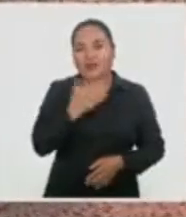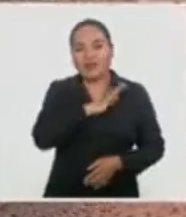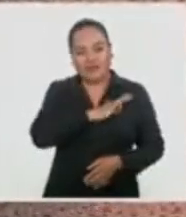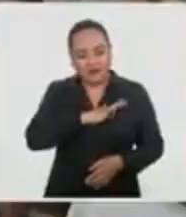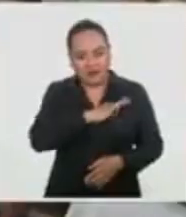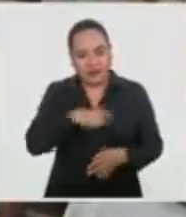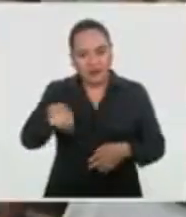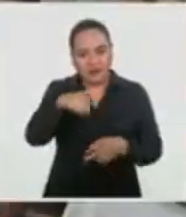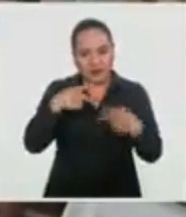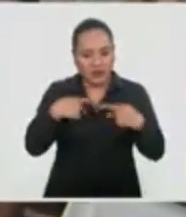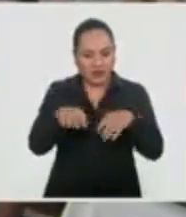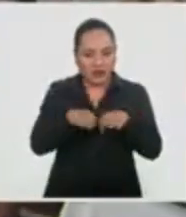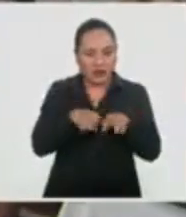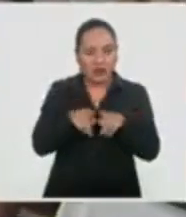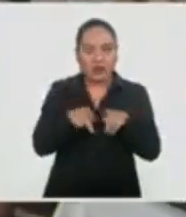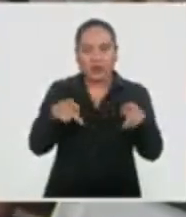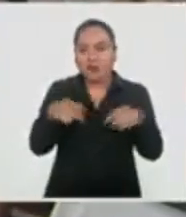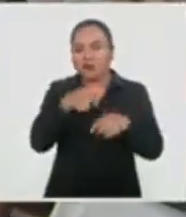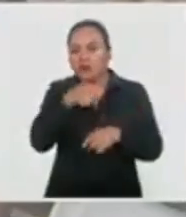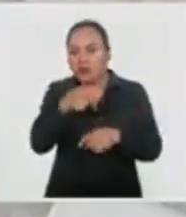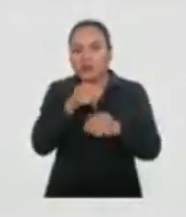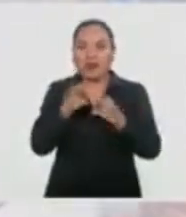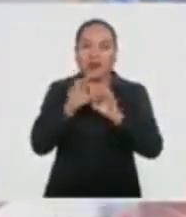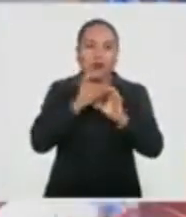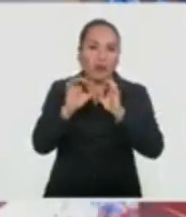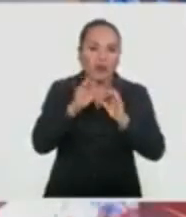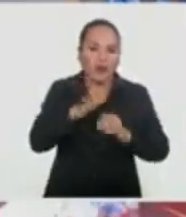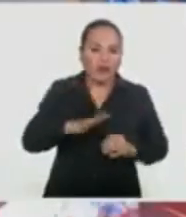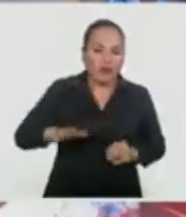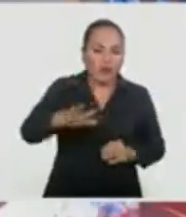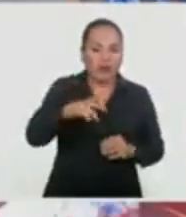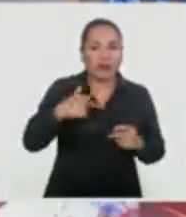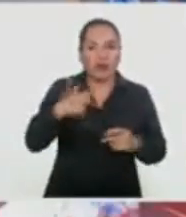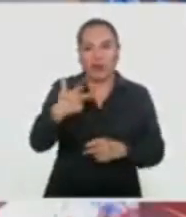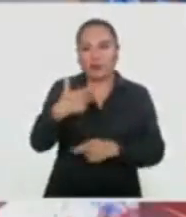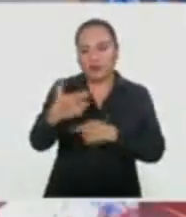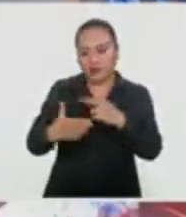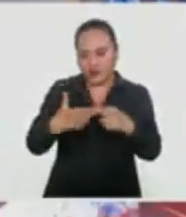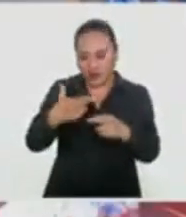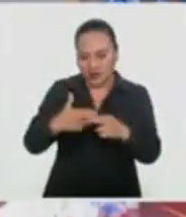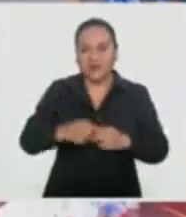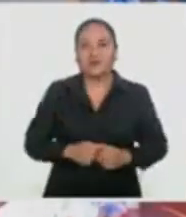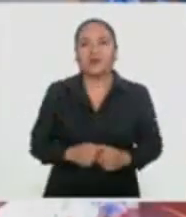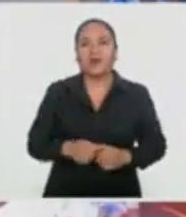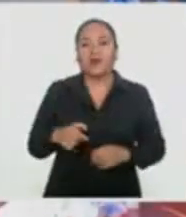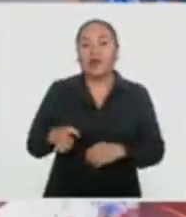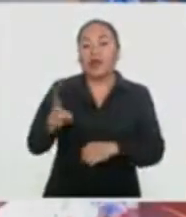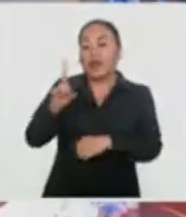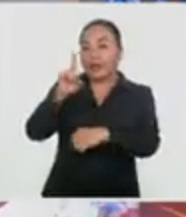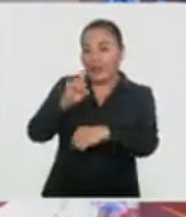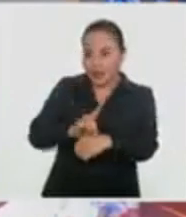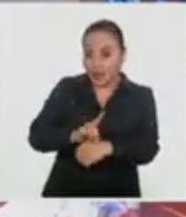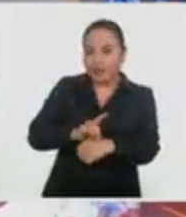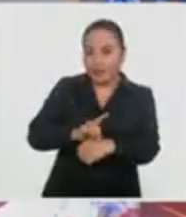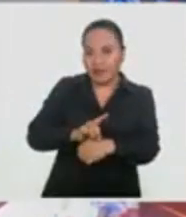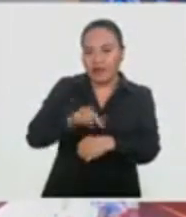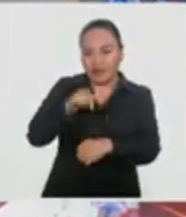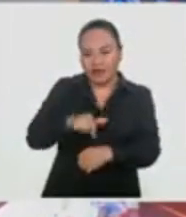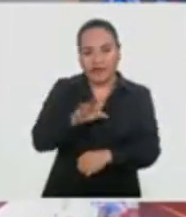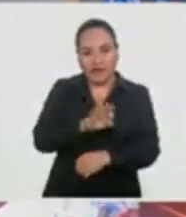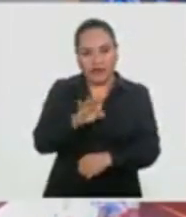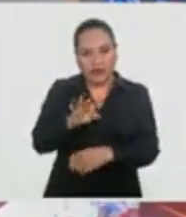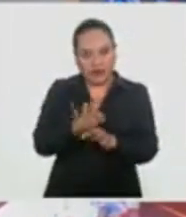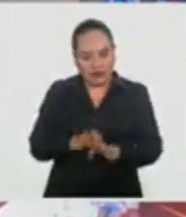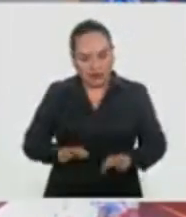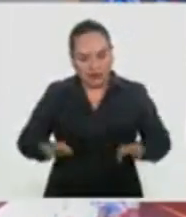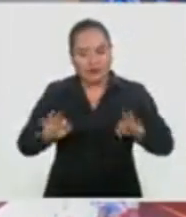en los medios de comunicación de las 8 regiones del estado. Por ello, en el marco de la conmemoración de este día, es